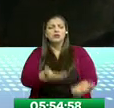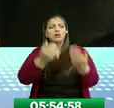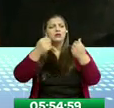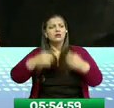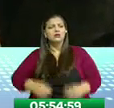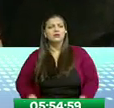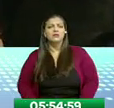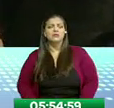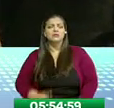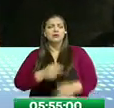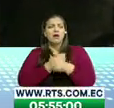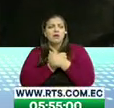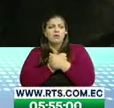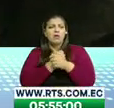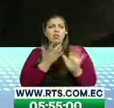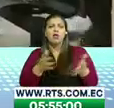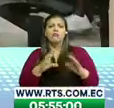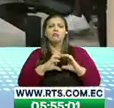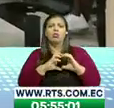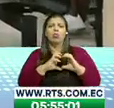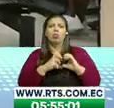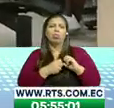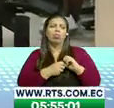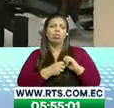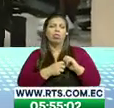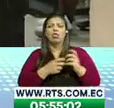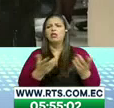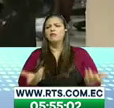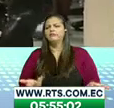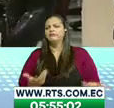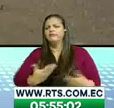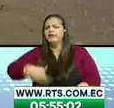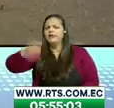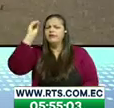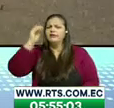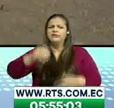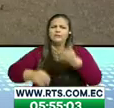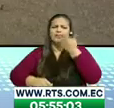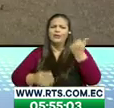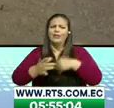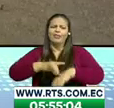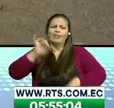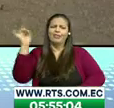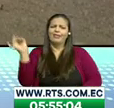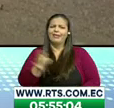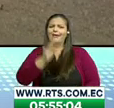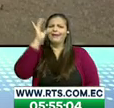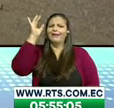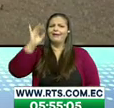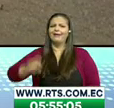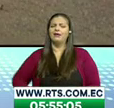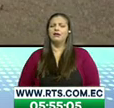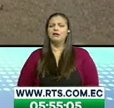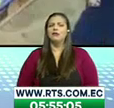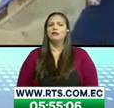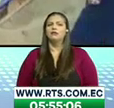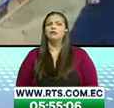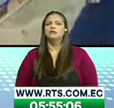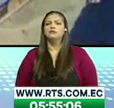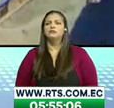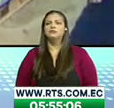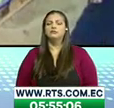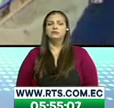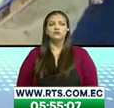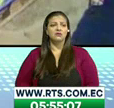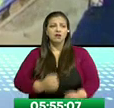hay amor, mejor sáquesela, así de facilito, una palabra práctica. No